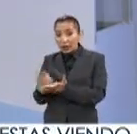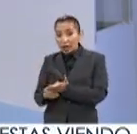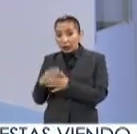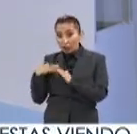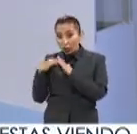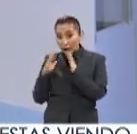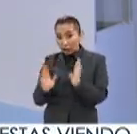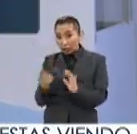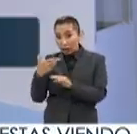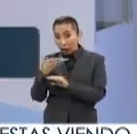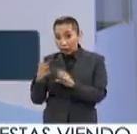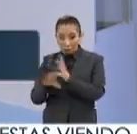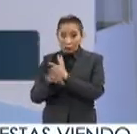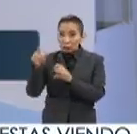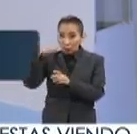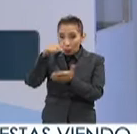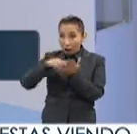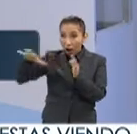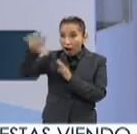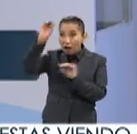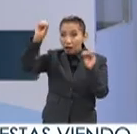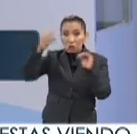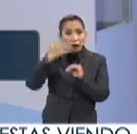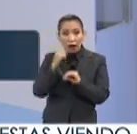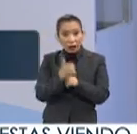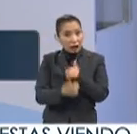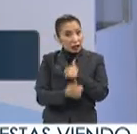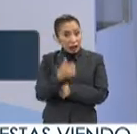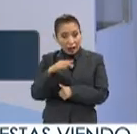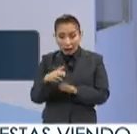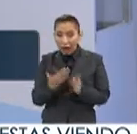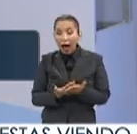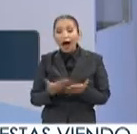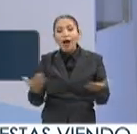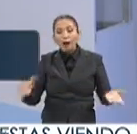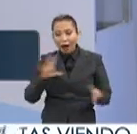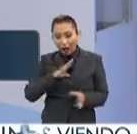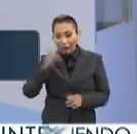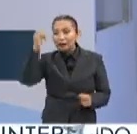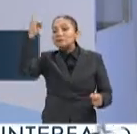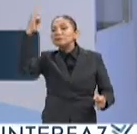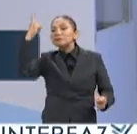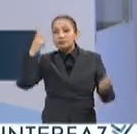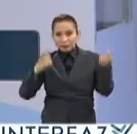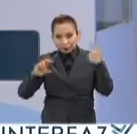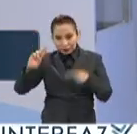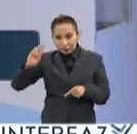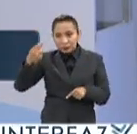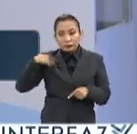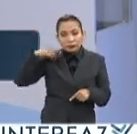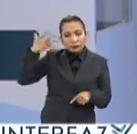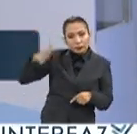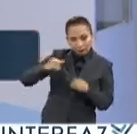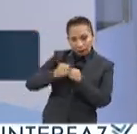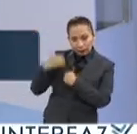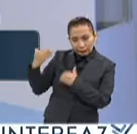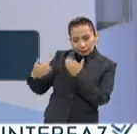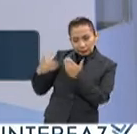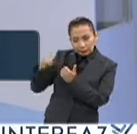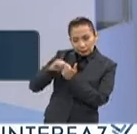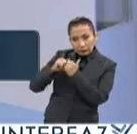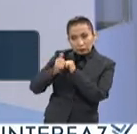como una carrera no era... Y ya le está. Ya, ah, no, sí, ya sí, hay sí, universidades. O sea, hemos visto en los últimos 10 años